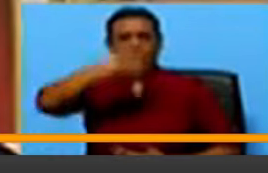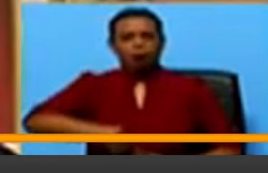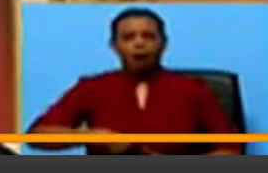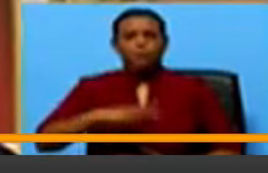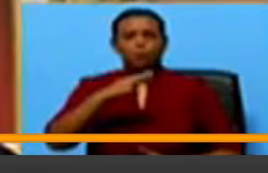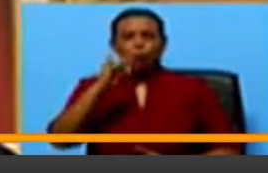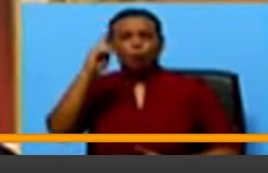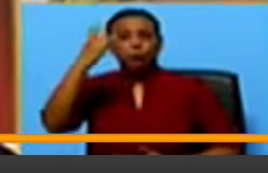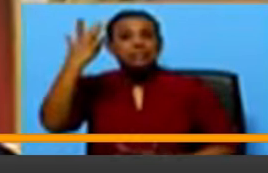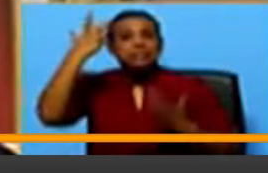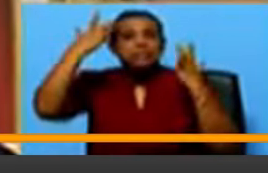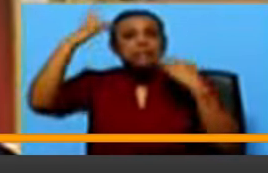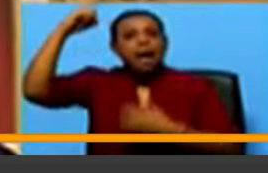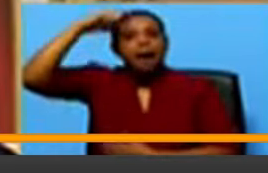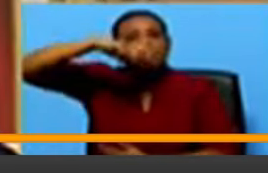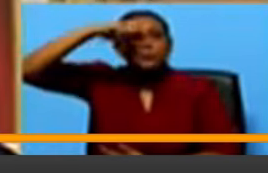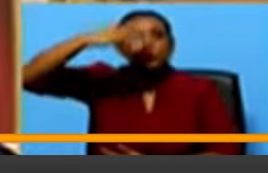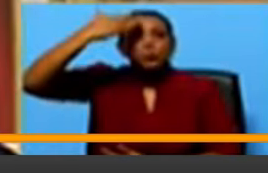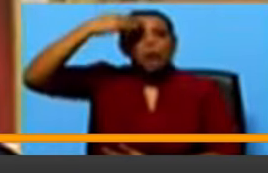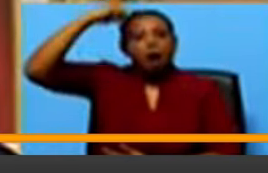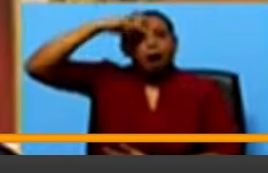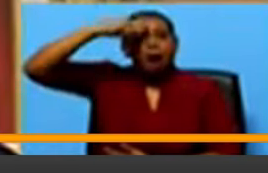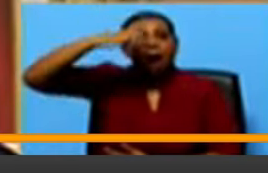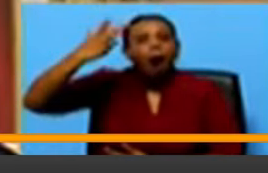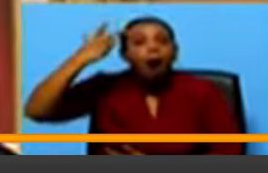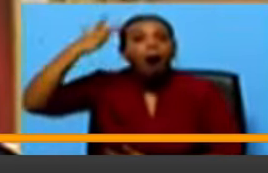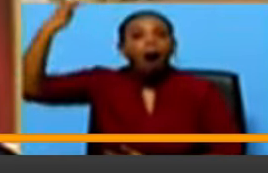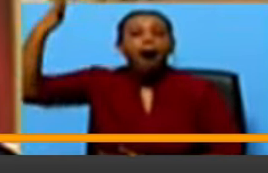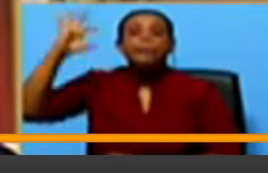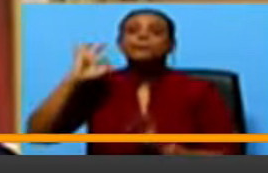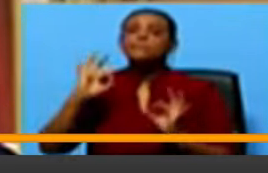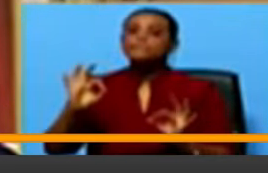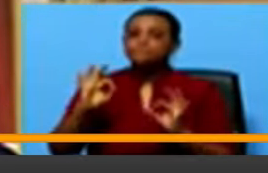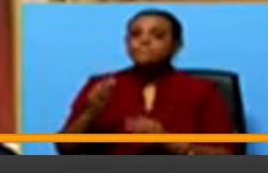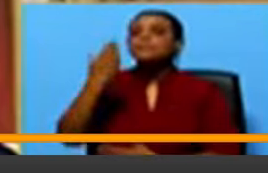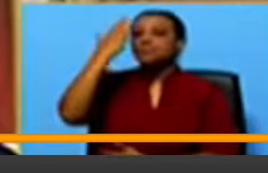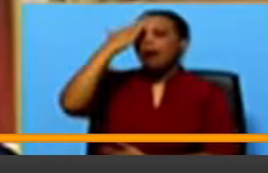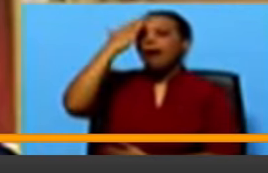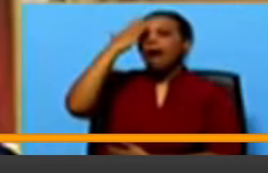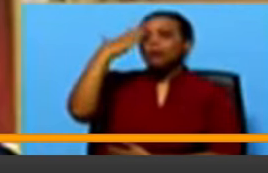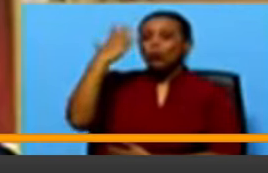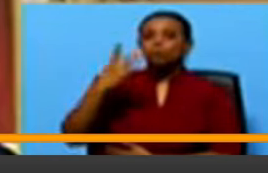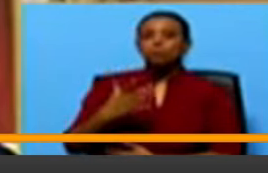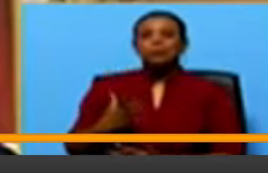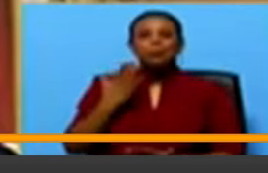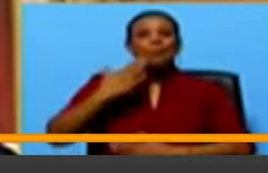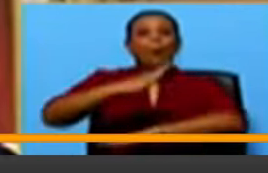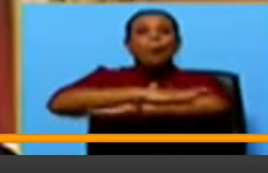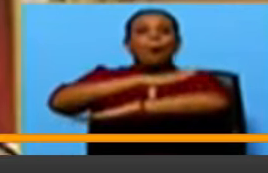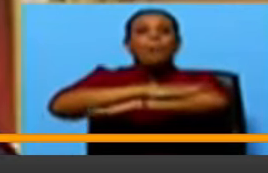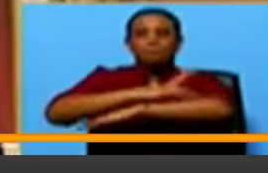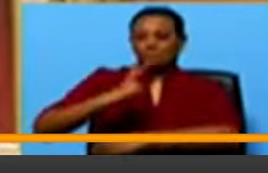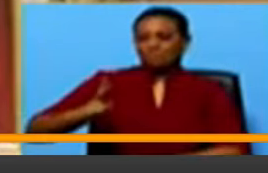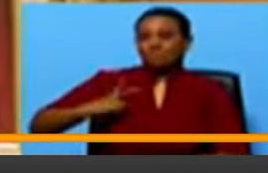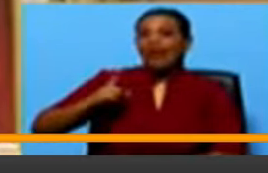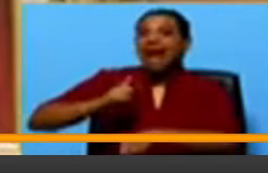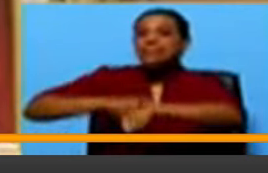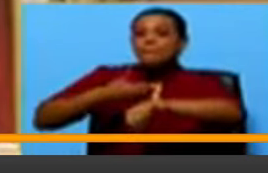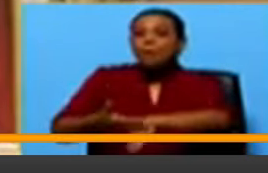con su sabiduría de siglos, supo actuar a